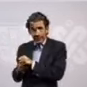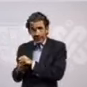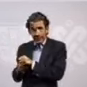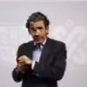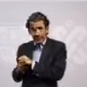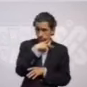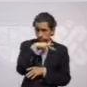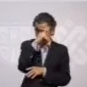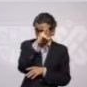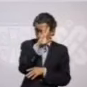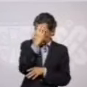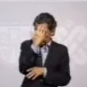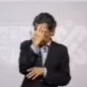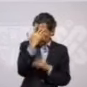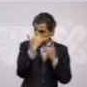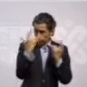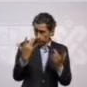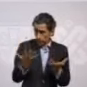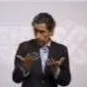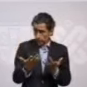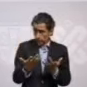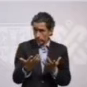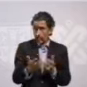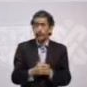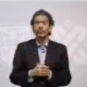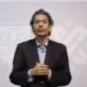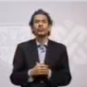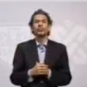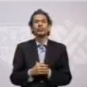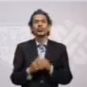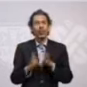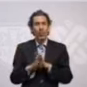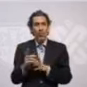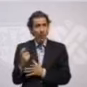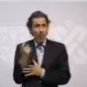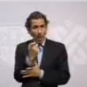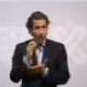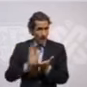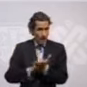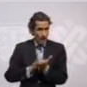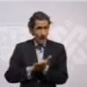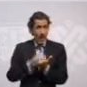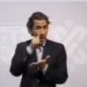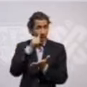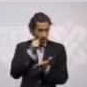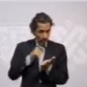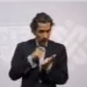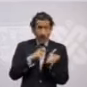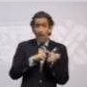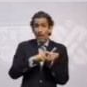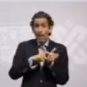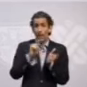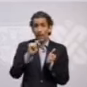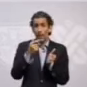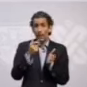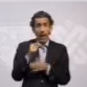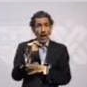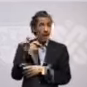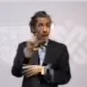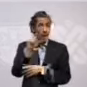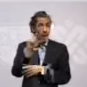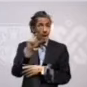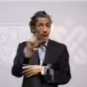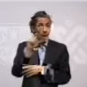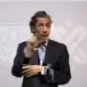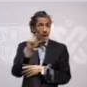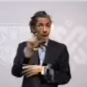respeto. O sea, no sé, a lo mejor no ha visto los billetes de 20 pesos donde sale Juárez y el águila juarista, o no conoce parte de la